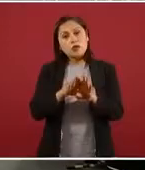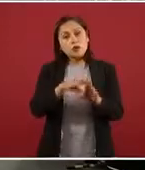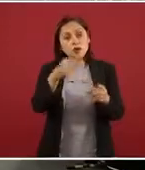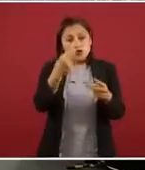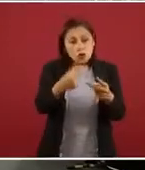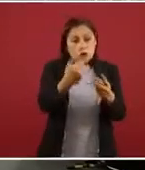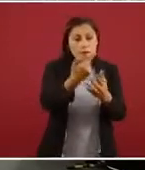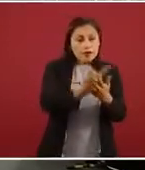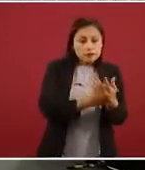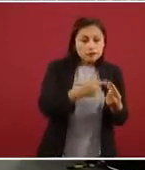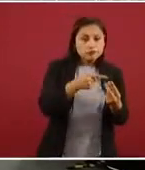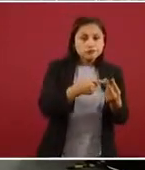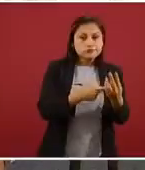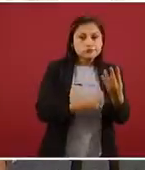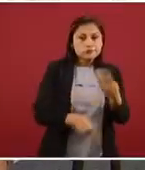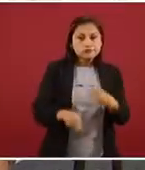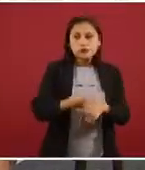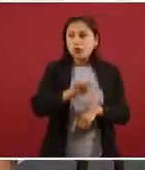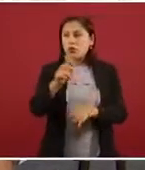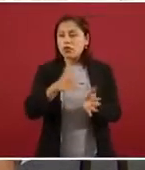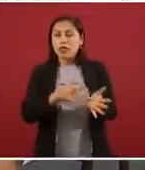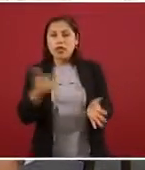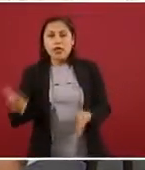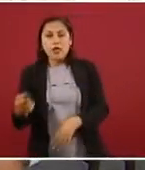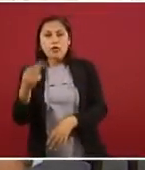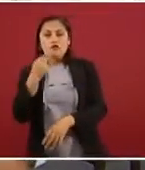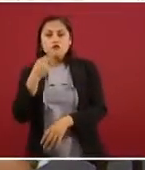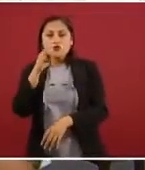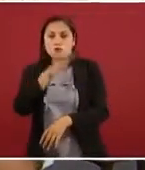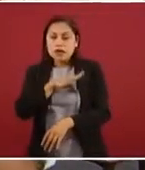pero es mejor la transparencia de todas formas.